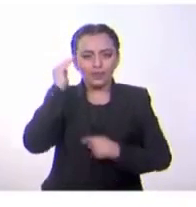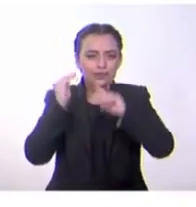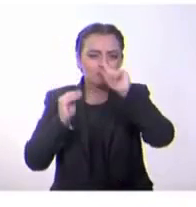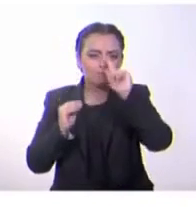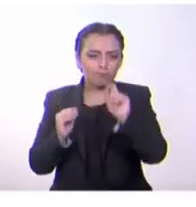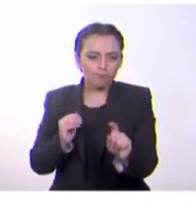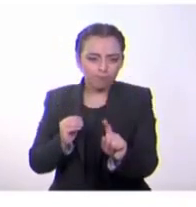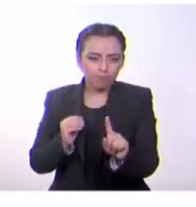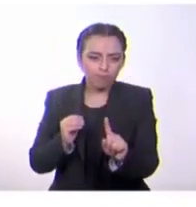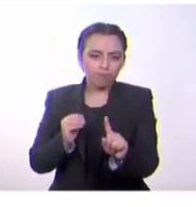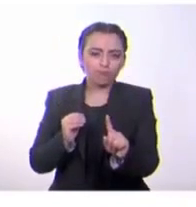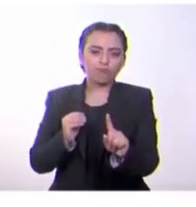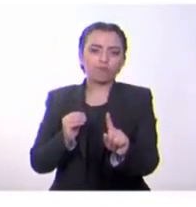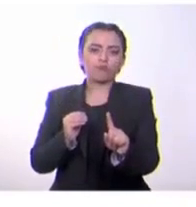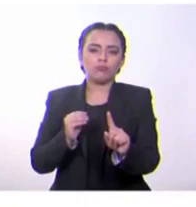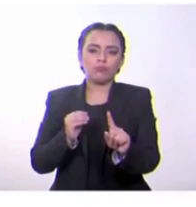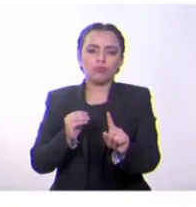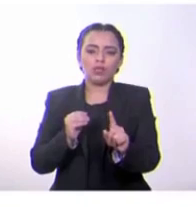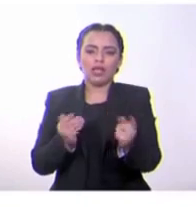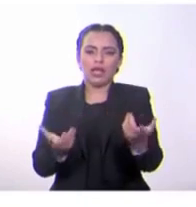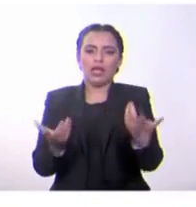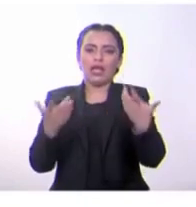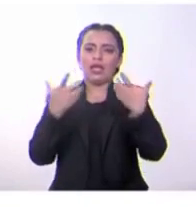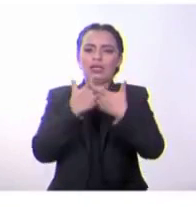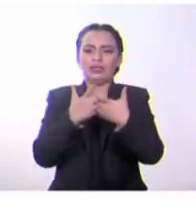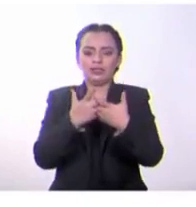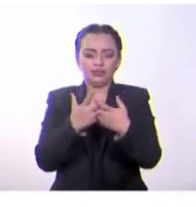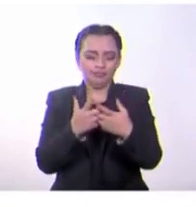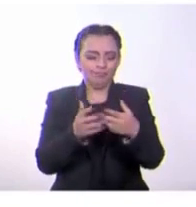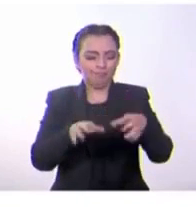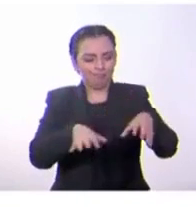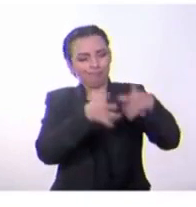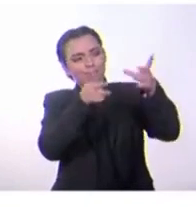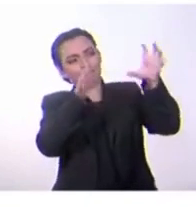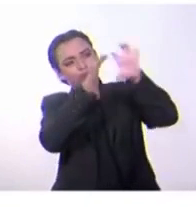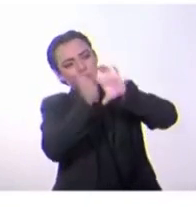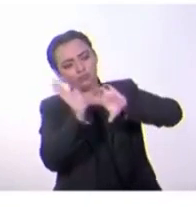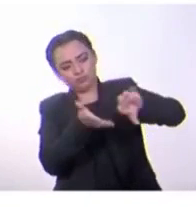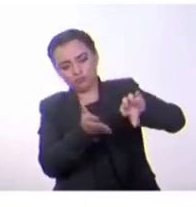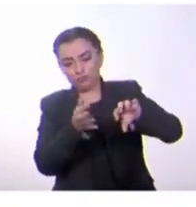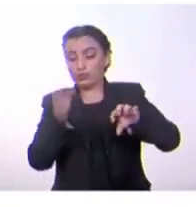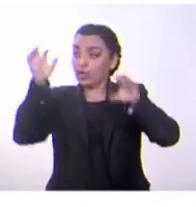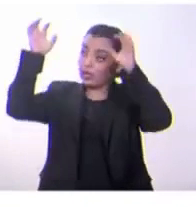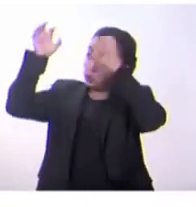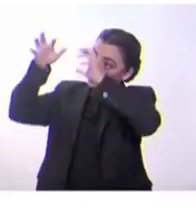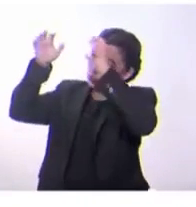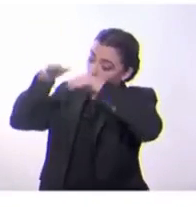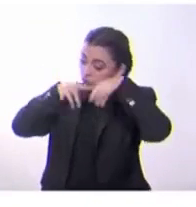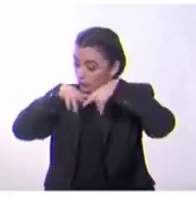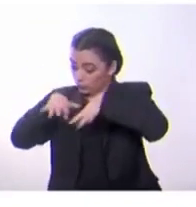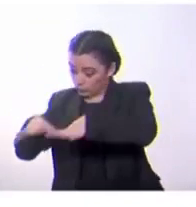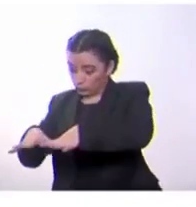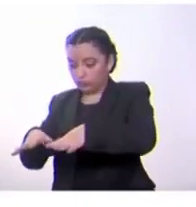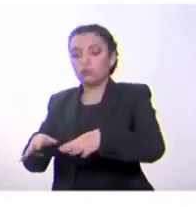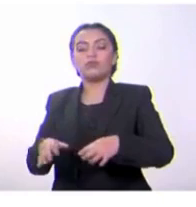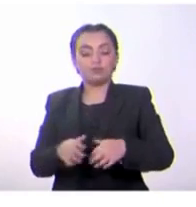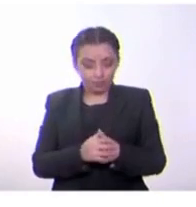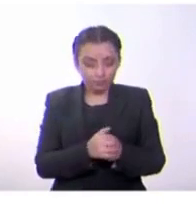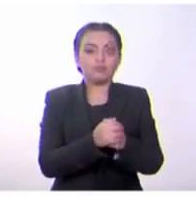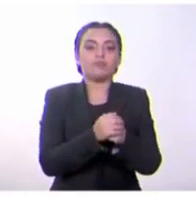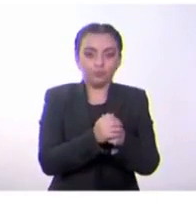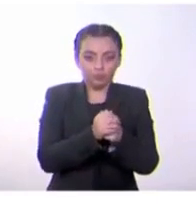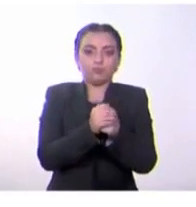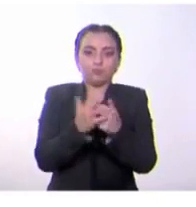deforestación y las inundaciones? Sí la hay, ya que ésta se ve afectada en la capacidad